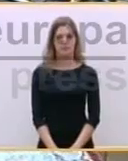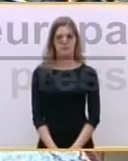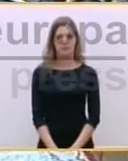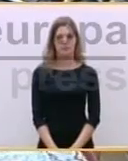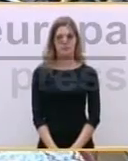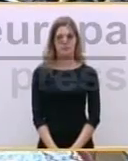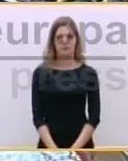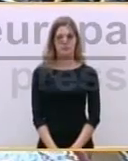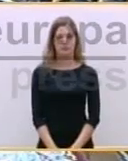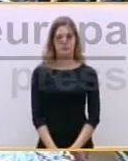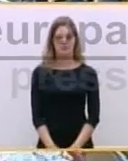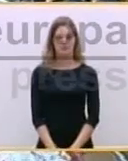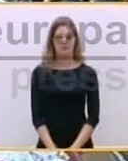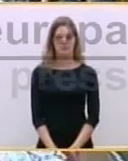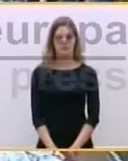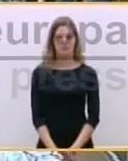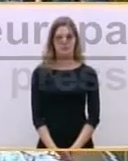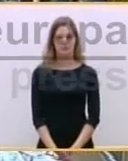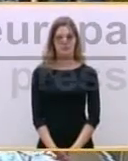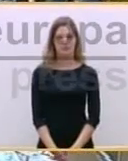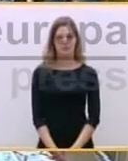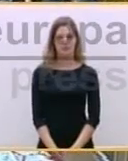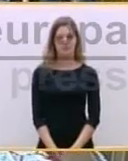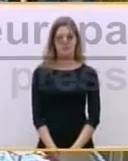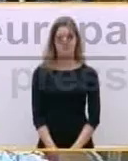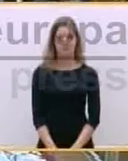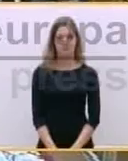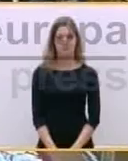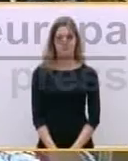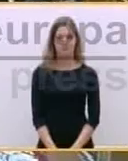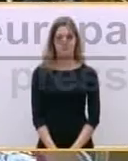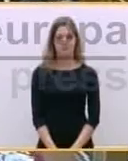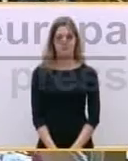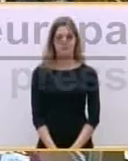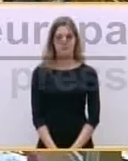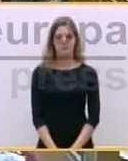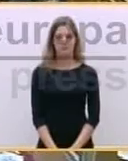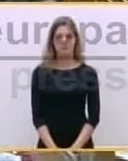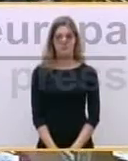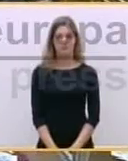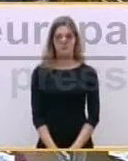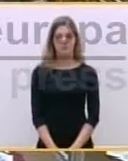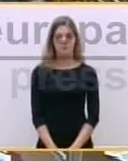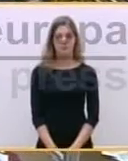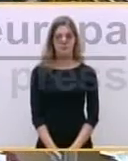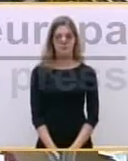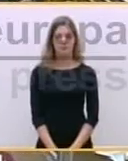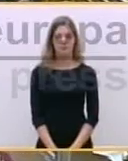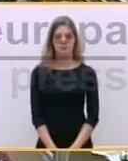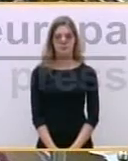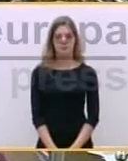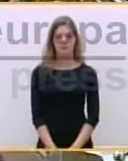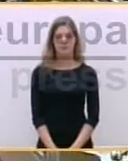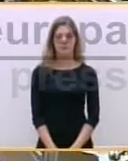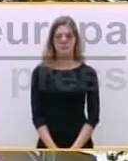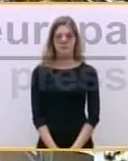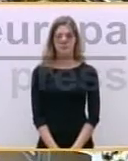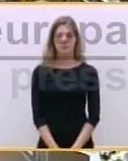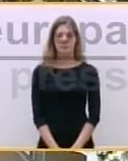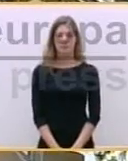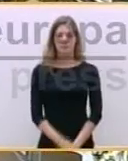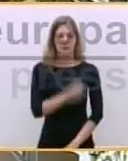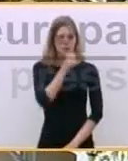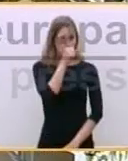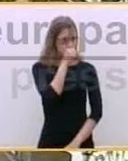contra de CiU, PNV, Esquerra Republicana de Cataluña, Izquierda Unida, Iniciativa, BNG, UPyD